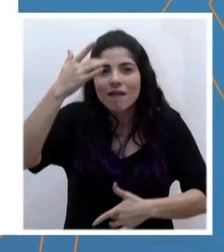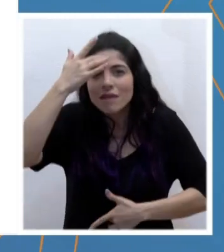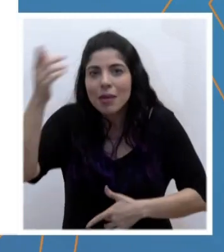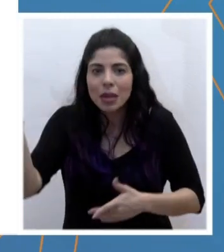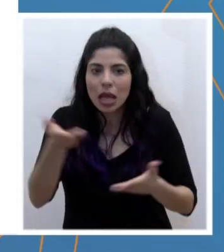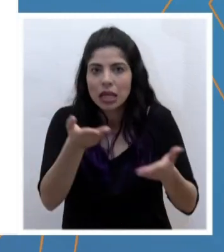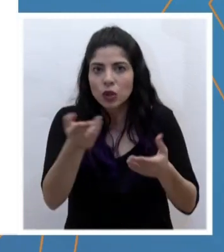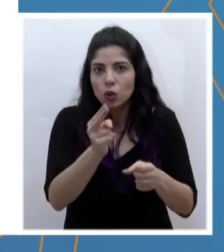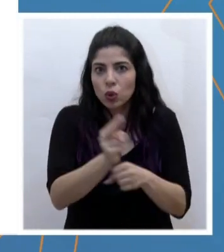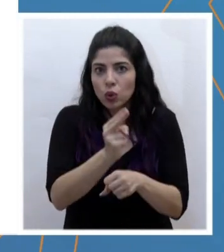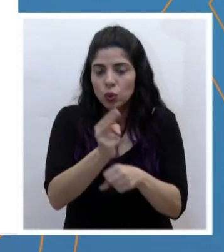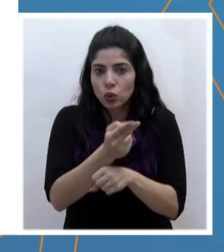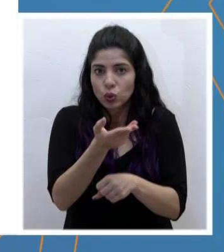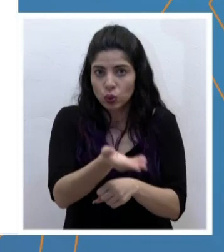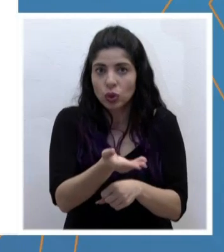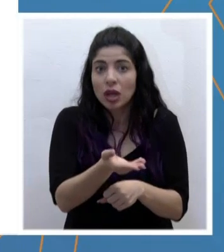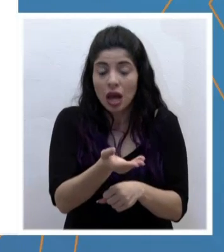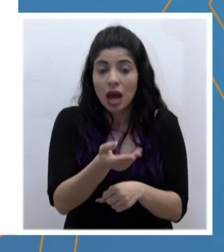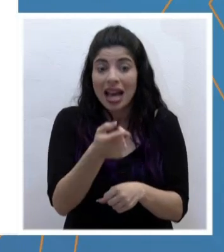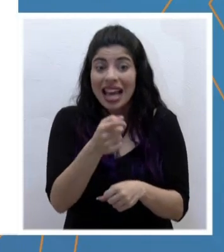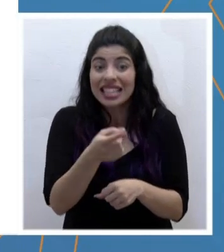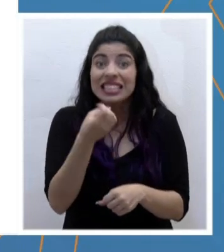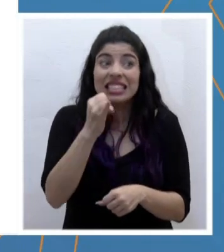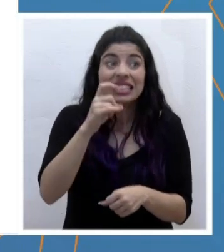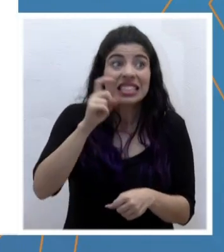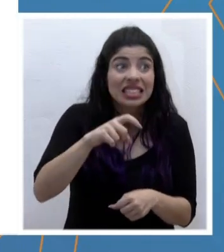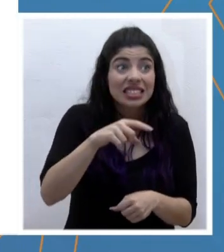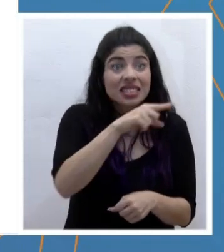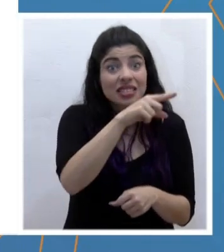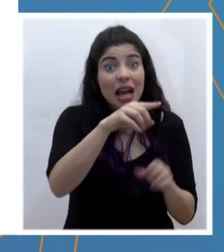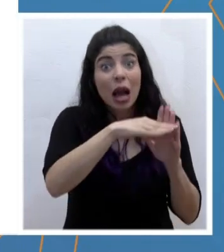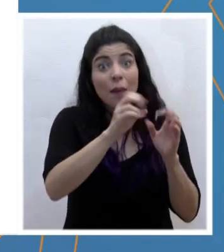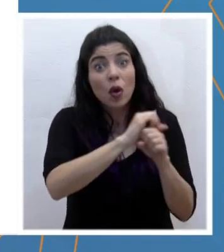además es el recurso el cual se tomarían para ampliar la capacidad de camas COVID-19.